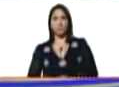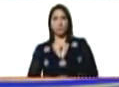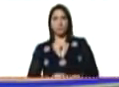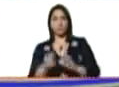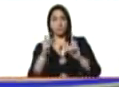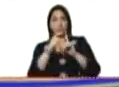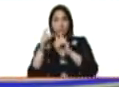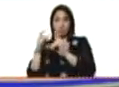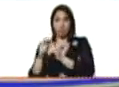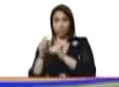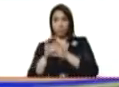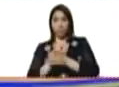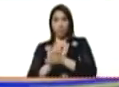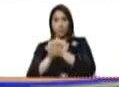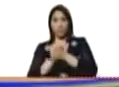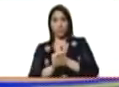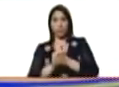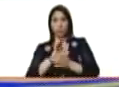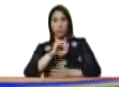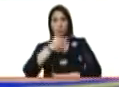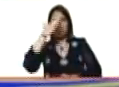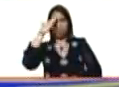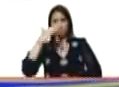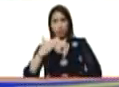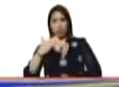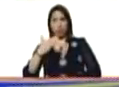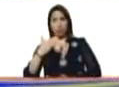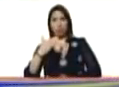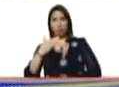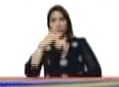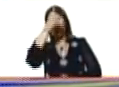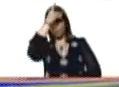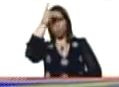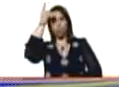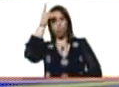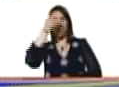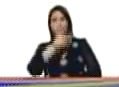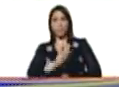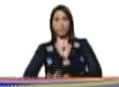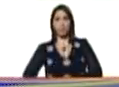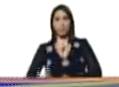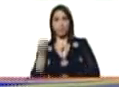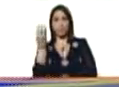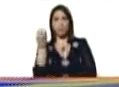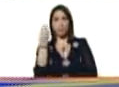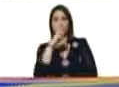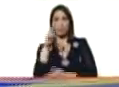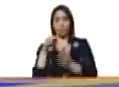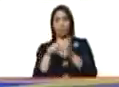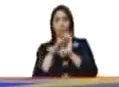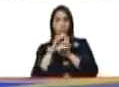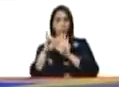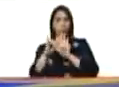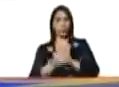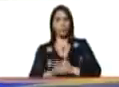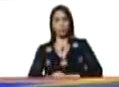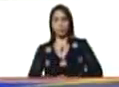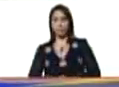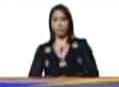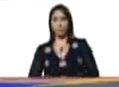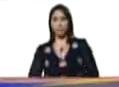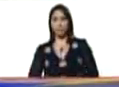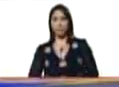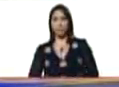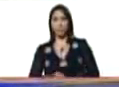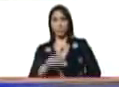Palabras del ciudadano capitán Diosdado Cabello Rondón, presidente de la Asamblea Nacional Constituyente.